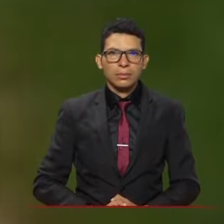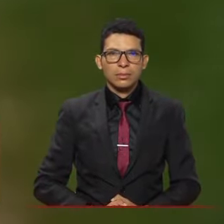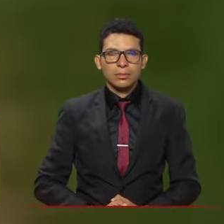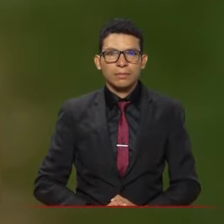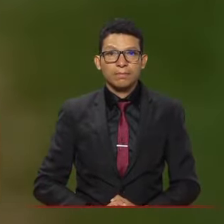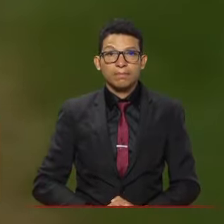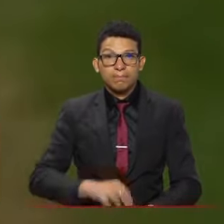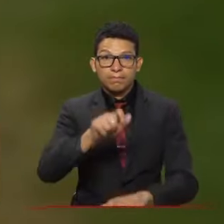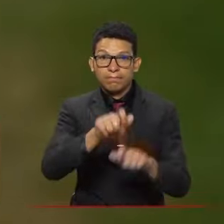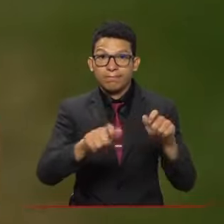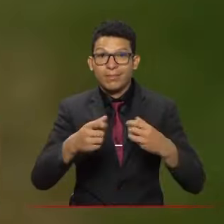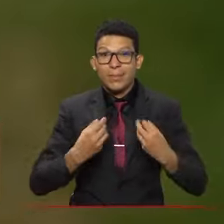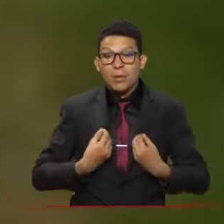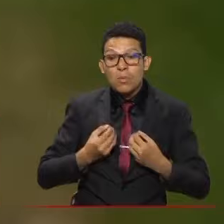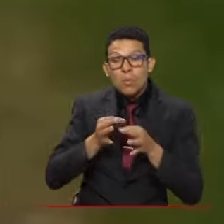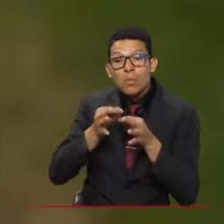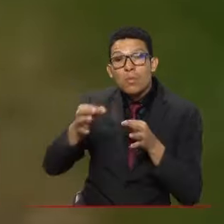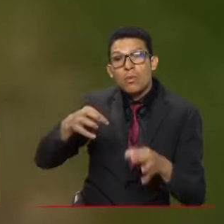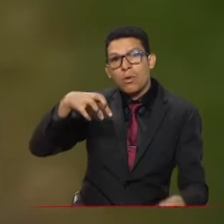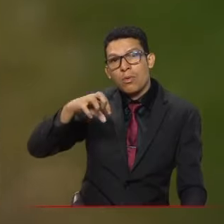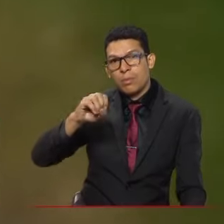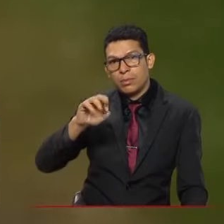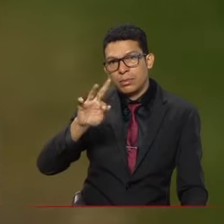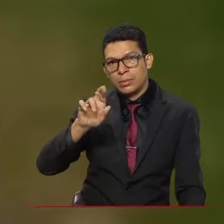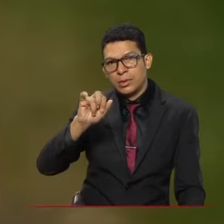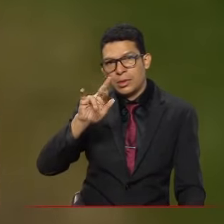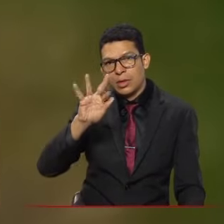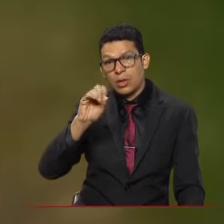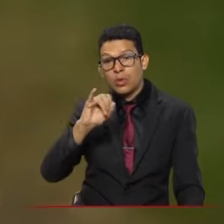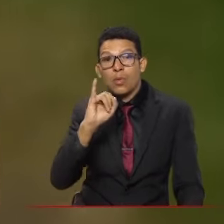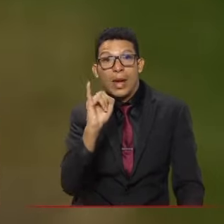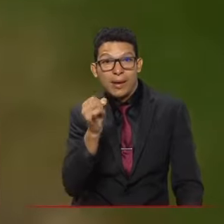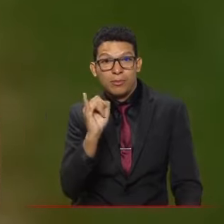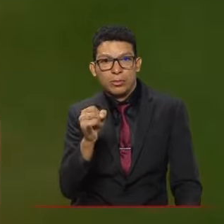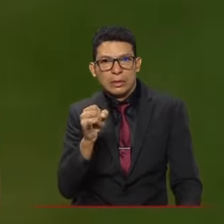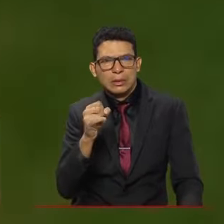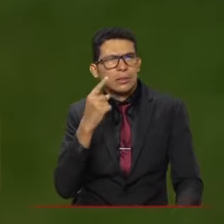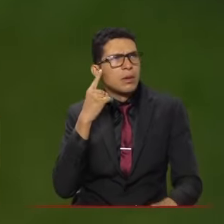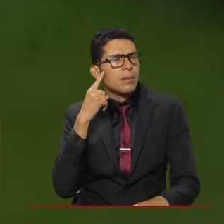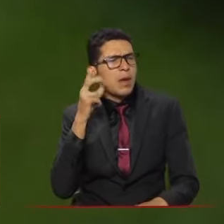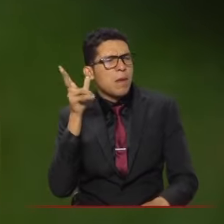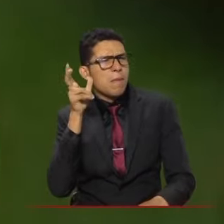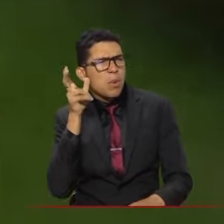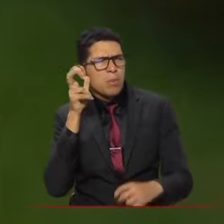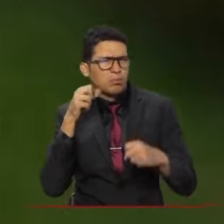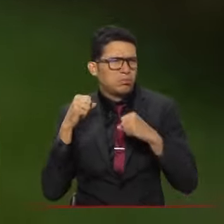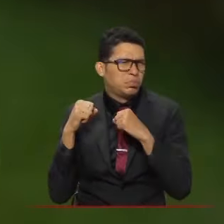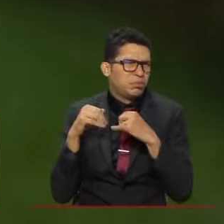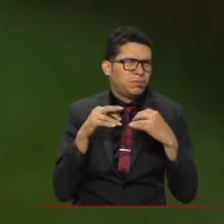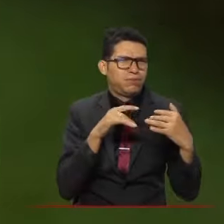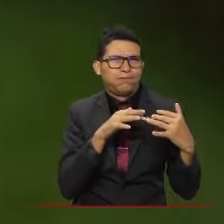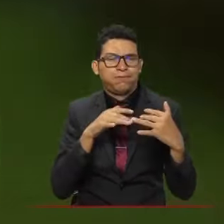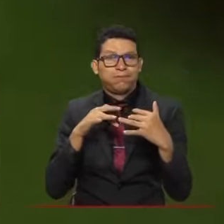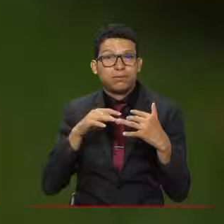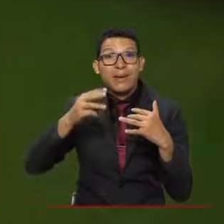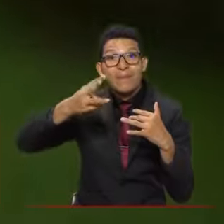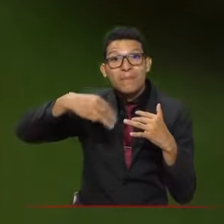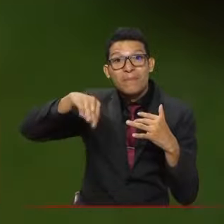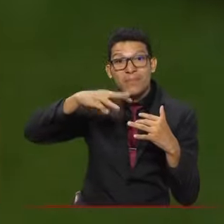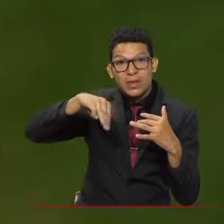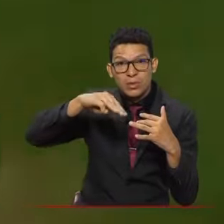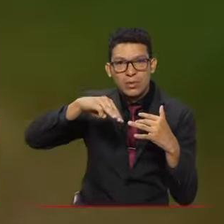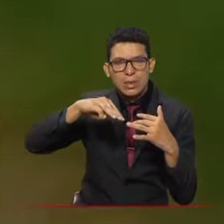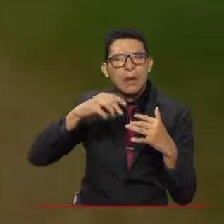Los habitantes del corregimiento de Potrerito en el municipio de Jamundí reportan fuertes combates en la mañana de este miércoles. Al parecer se trata